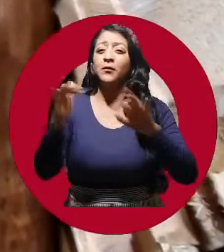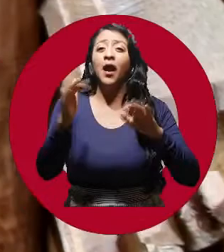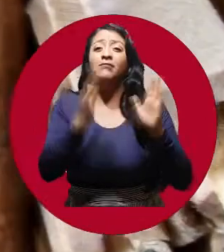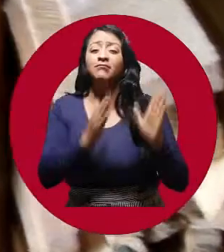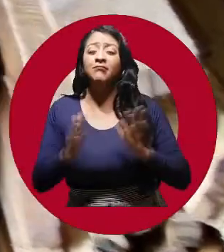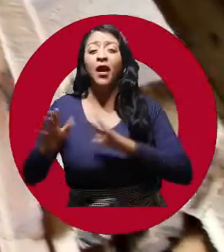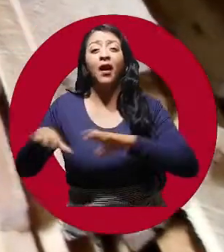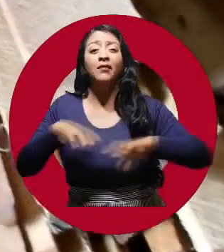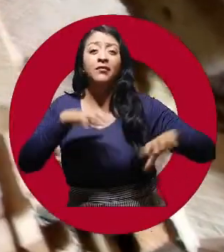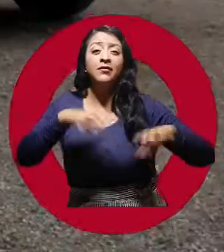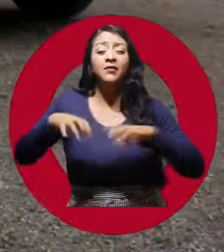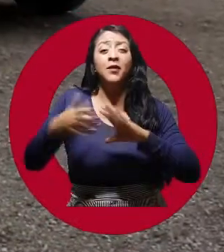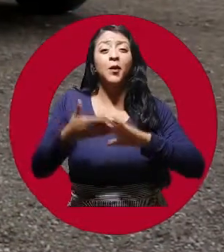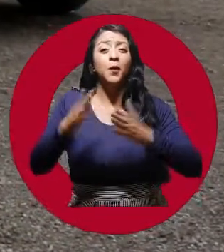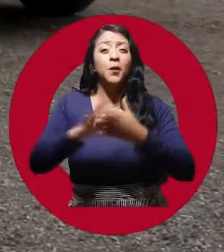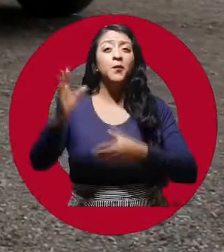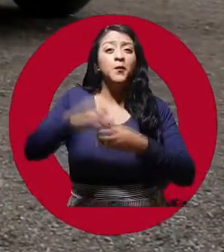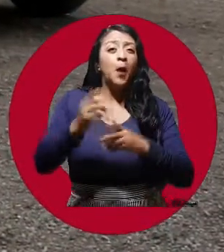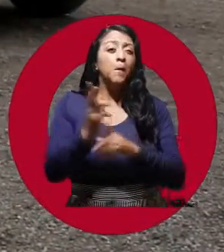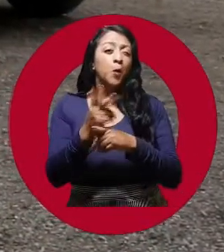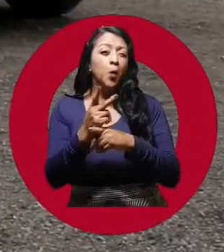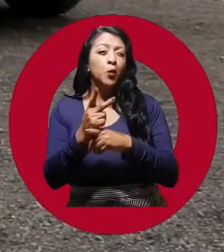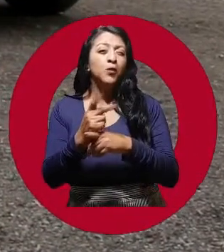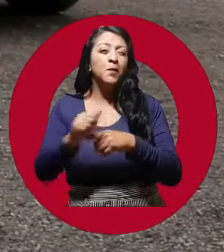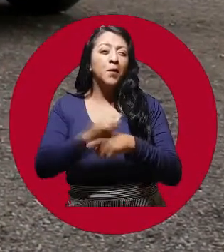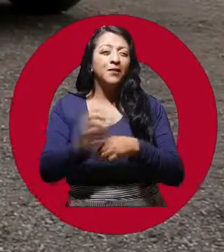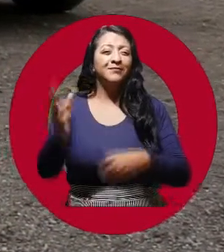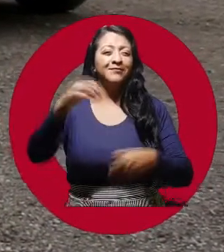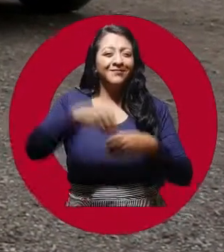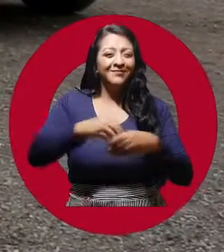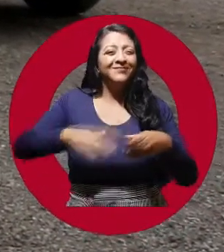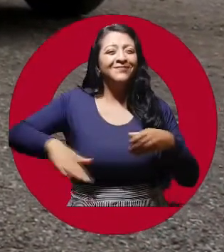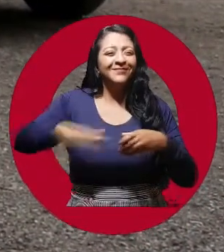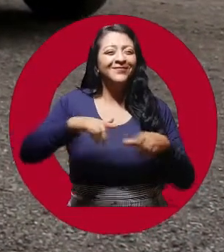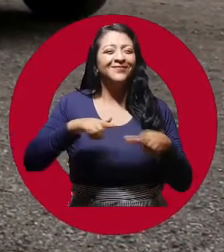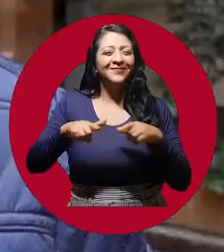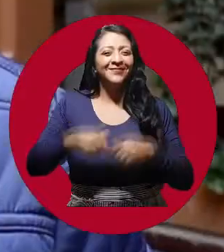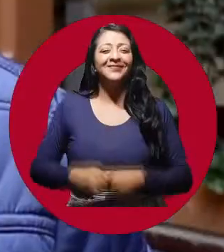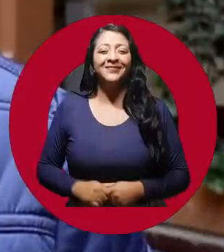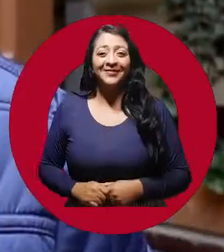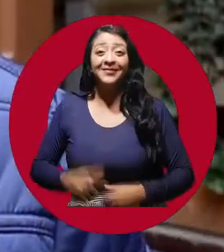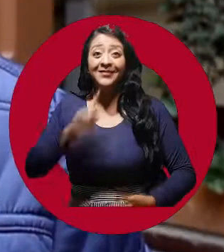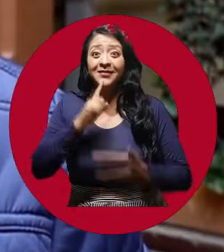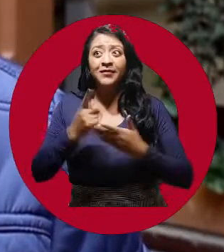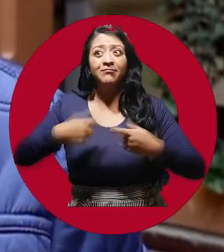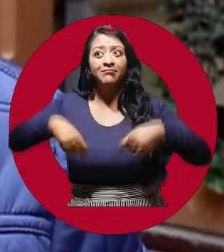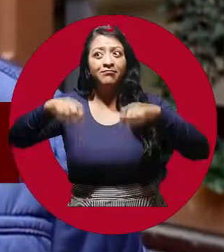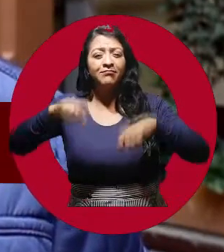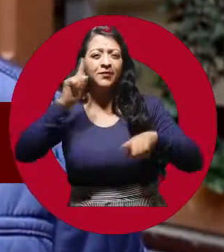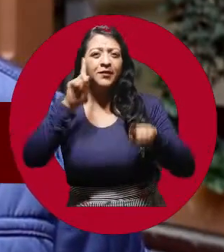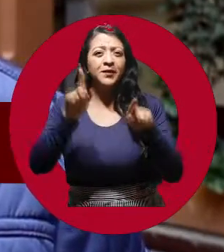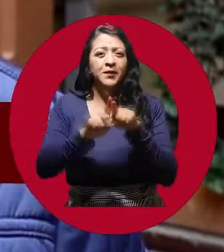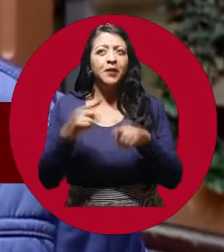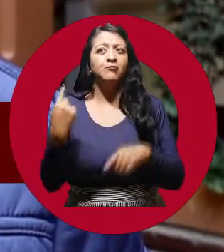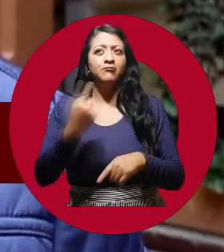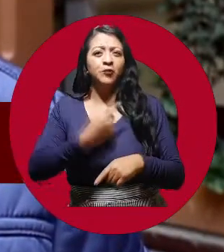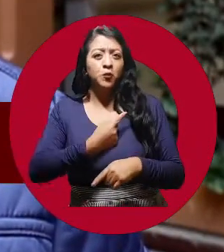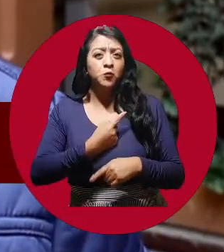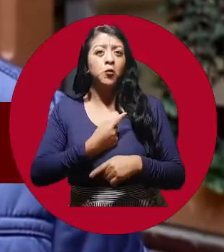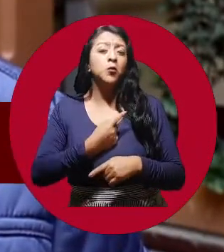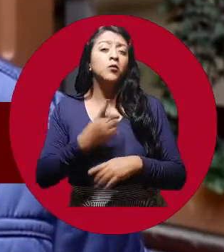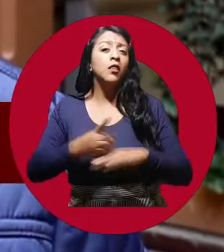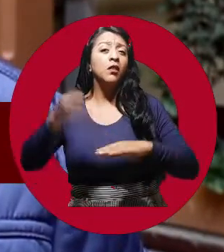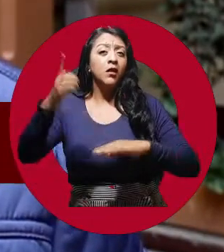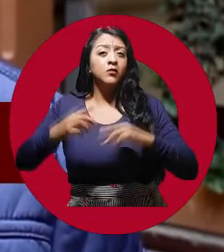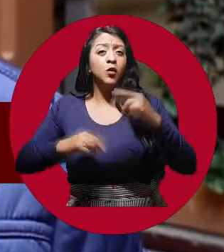realizar todas las principales actividades comunitarias y productivas que se practican en la parroquia de Quichinche. En base a este convenio también nosotros quedamos pendiente